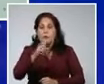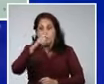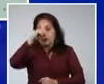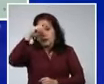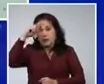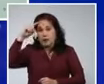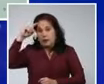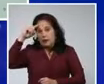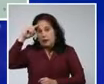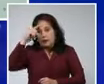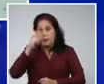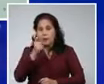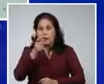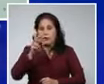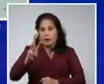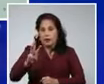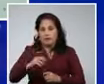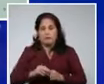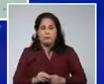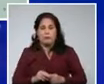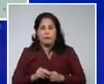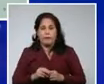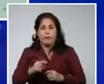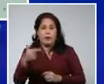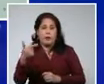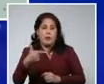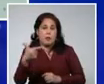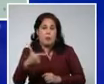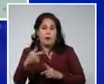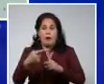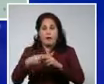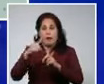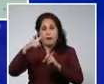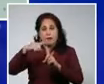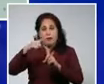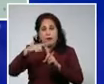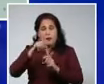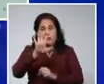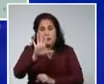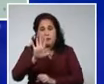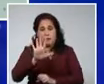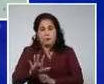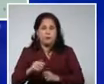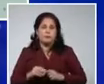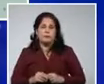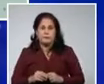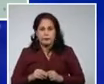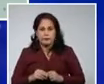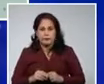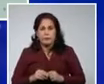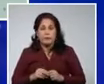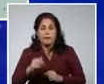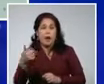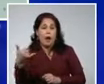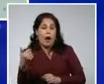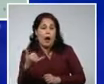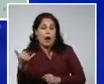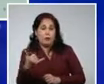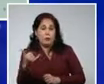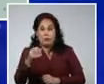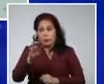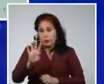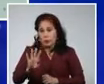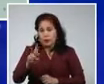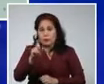Espíritus con 13, Yaguajay y Trinidad con 5 cada uno, Jatibonico 4,